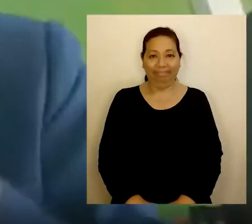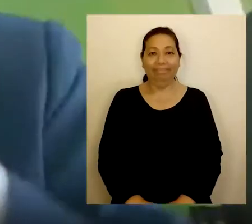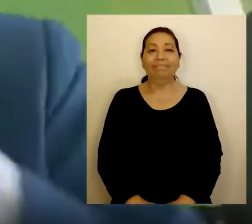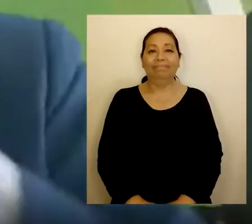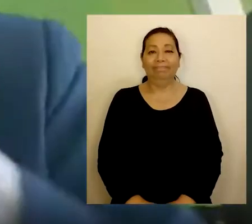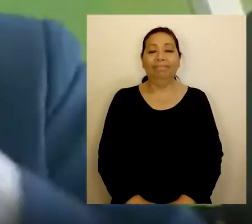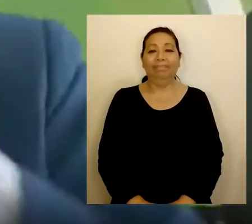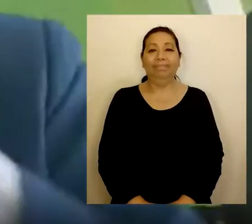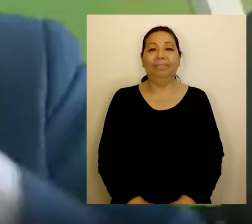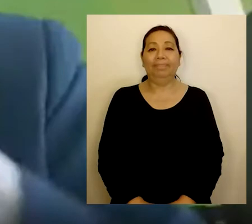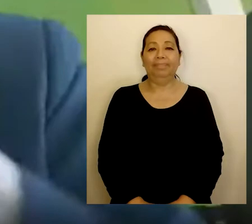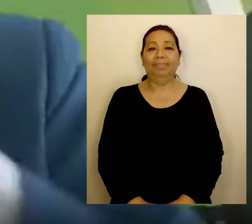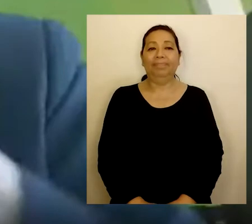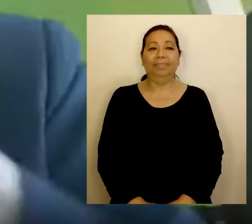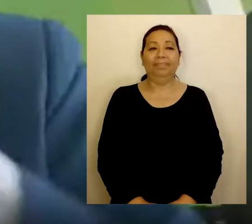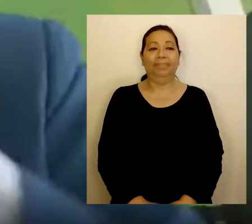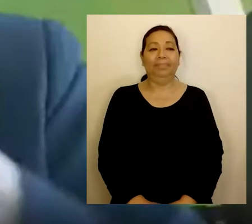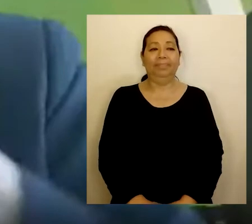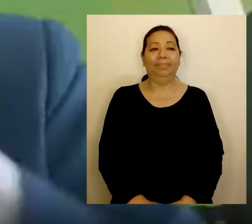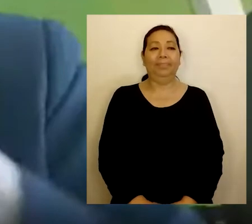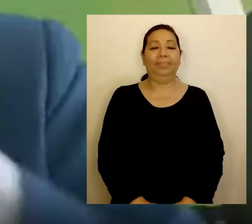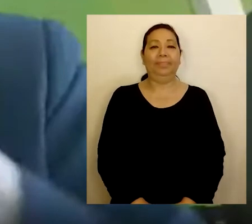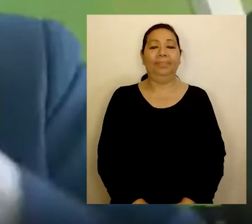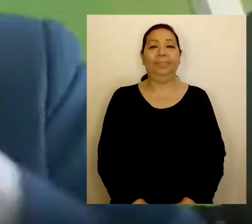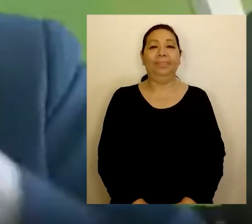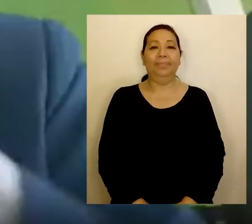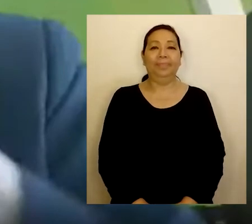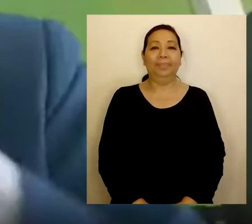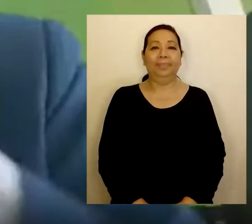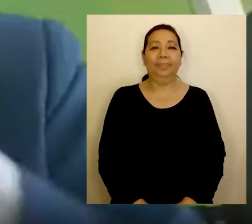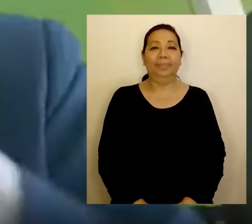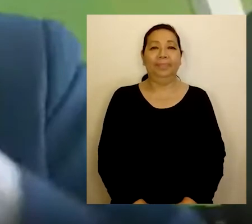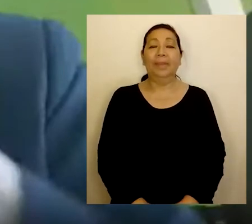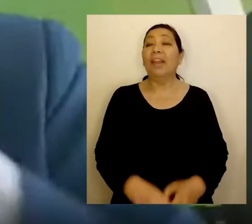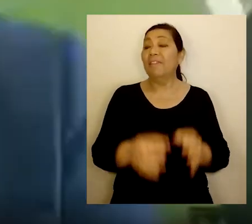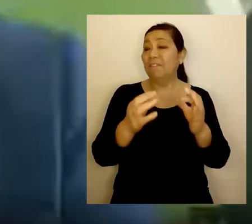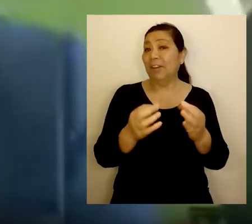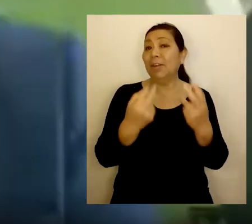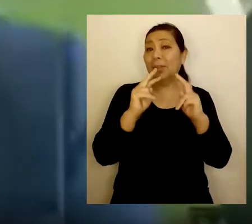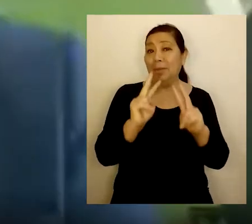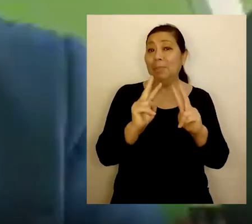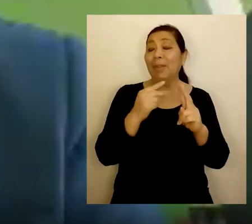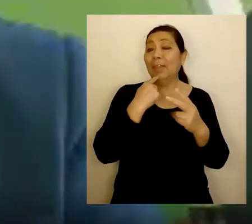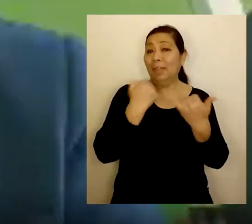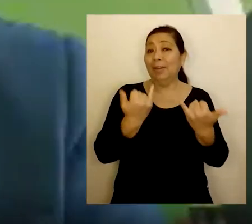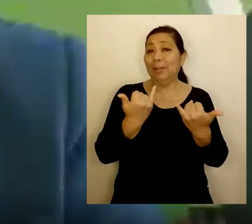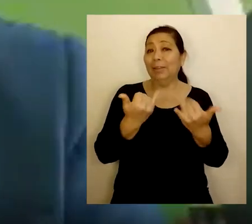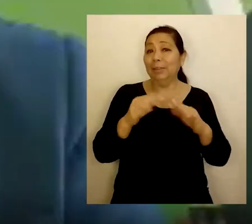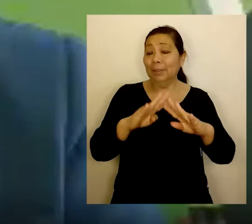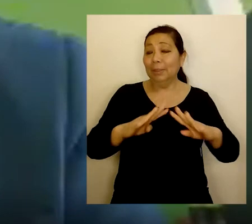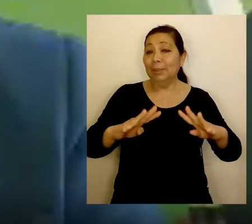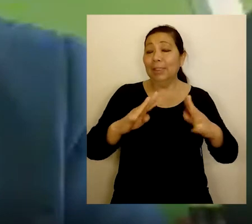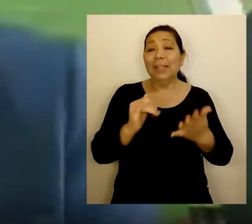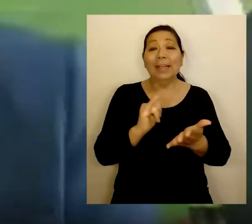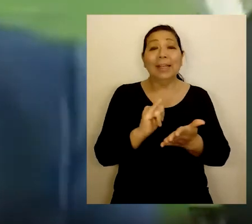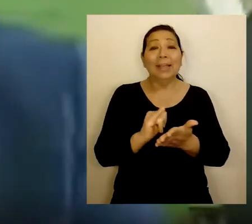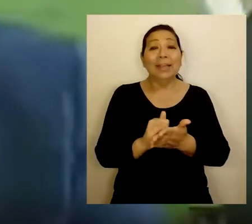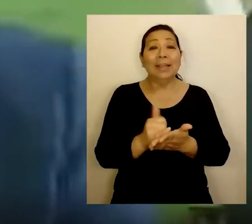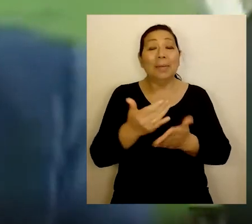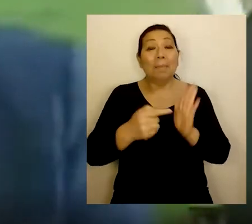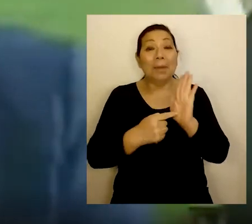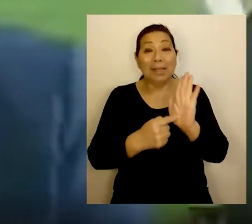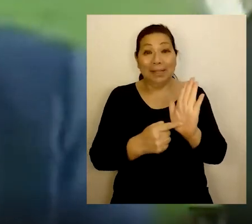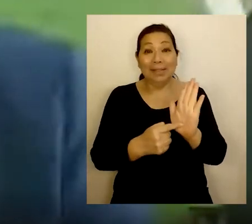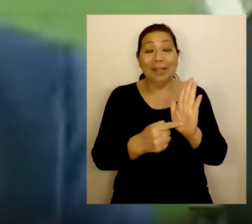Gracias, señora Presidenta. Sí, no tenía sentido. En realidad lo que estábamos señalando como Procuraduría, señora magistrada, era que en el